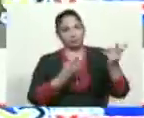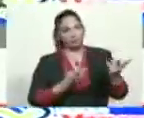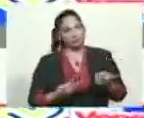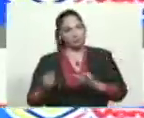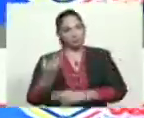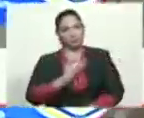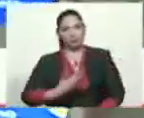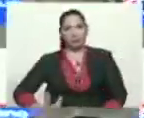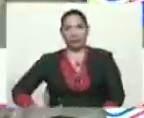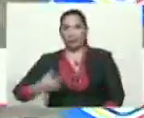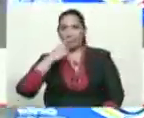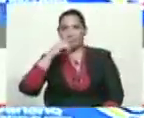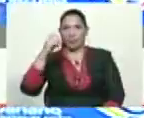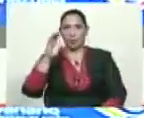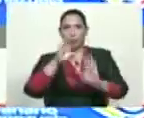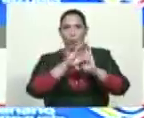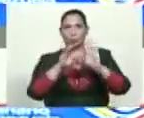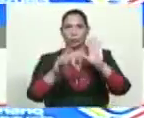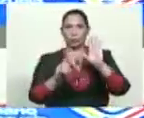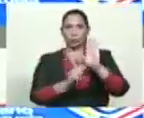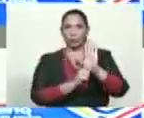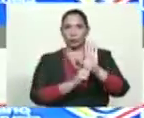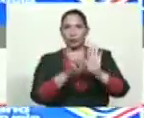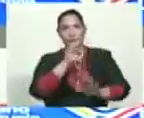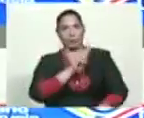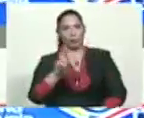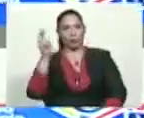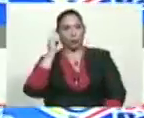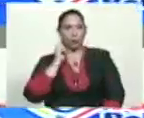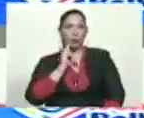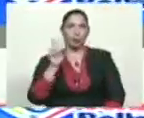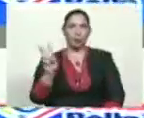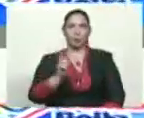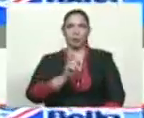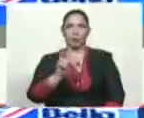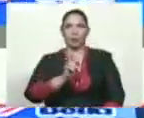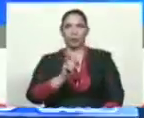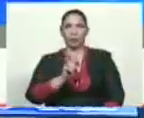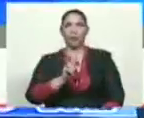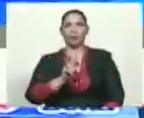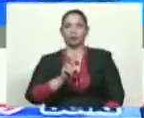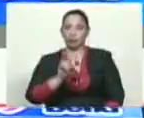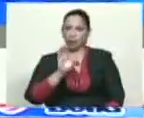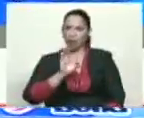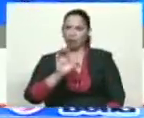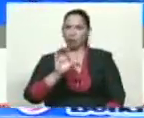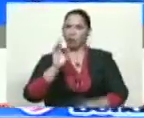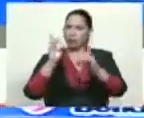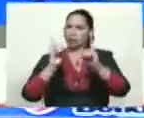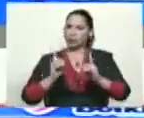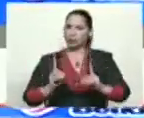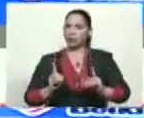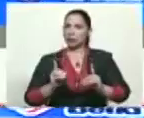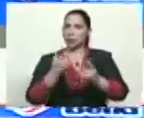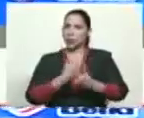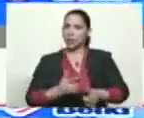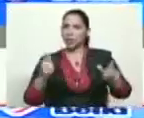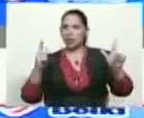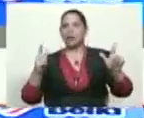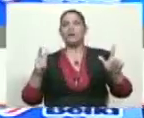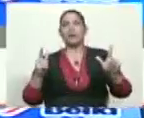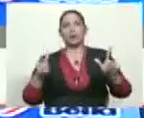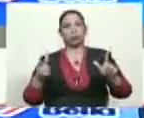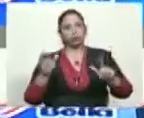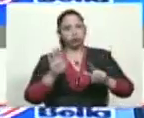presidente constitucional de la república bolivariana de venezuela una nación que ha decidido ser libre y transitar